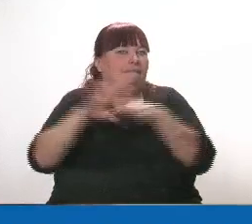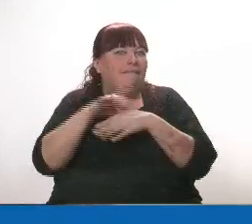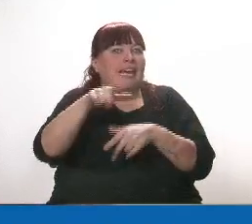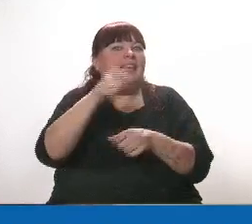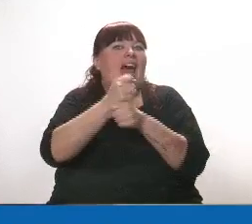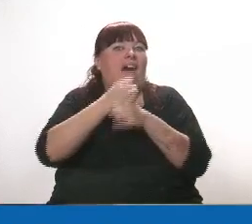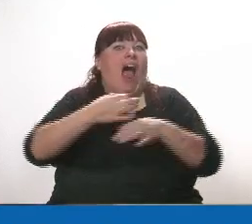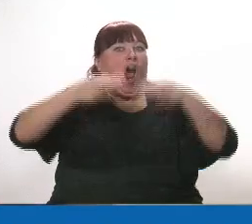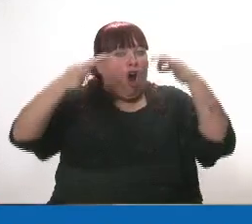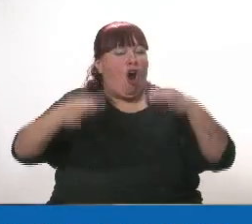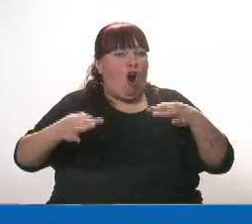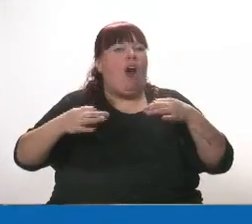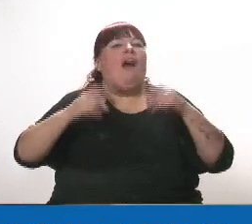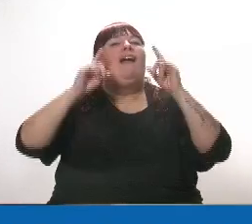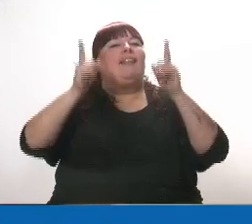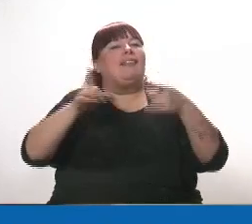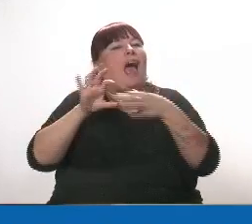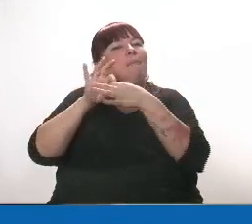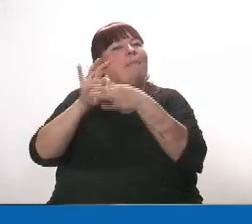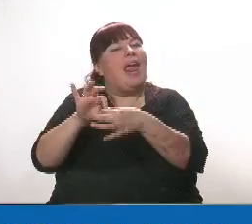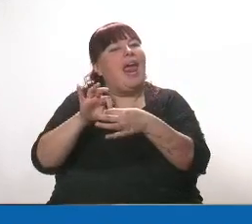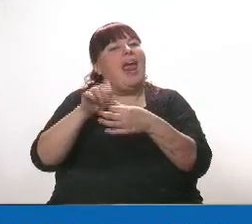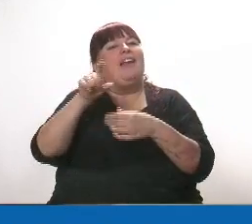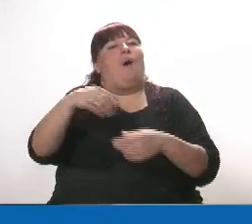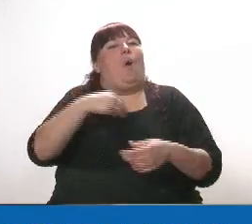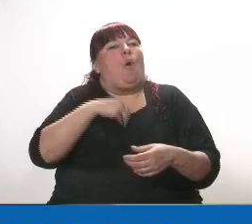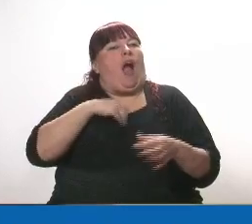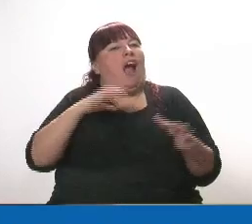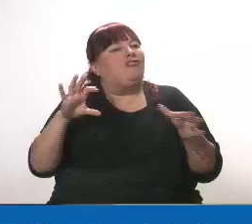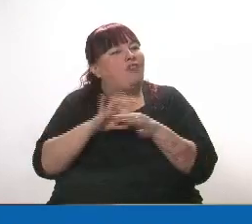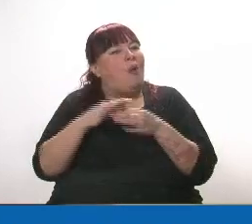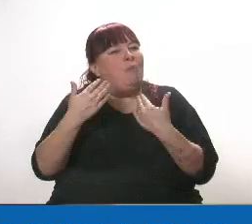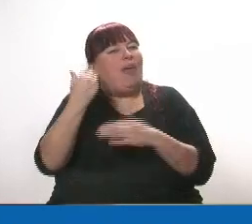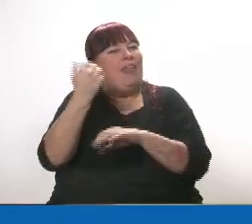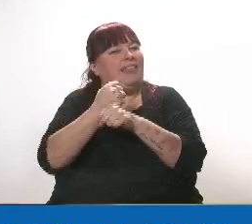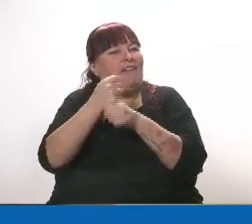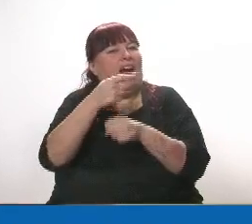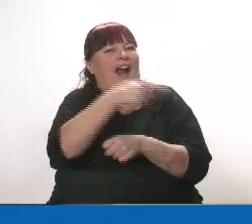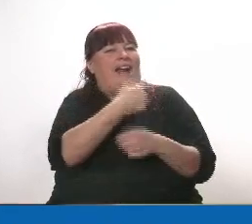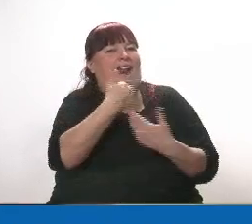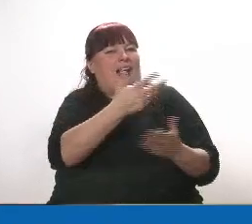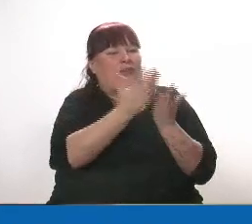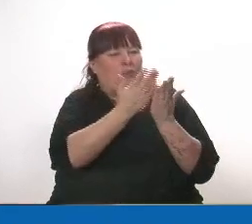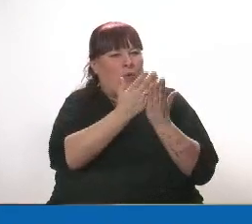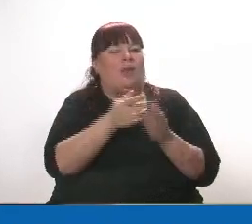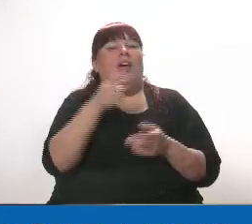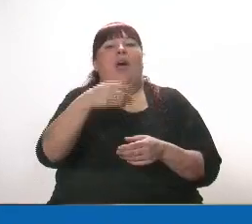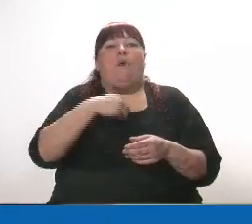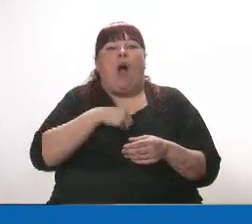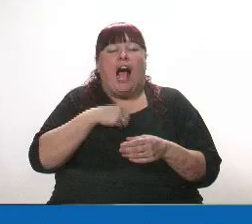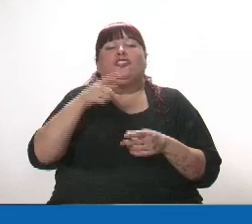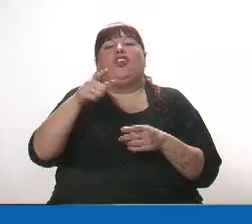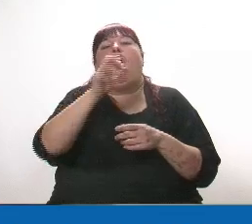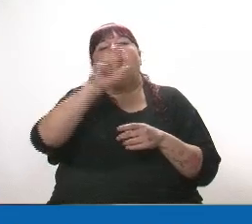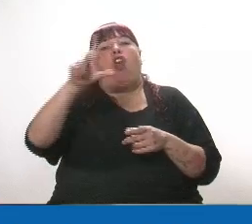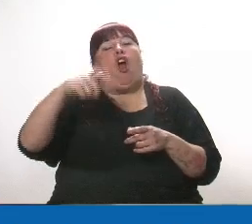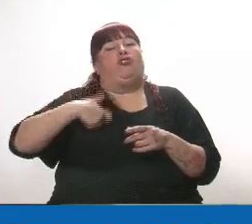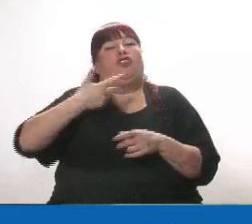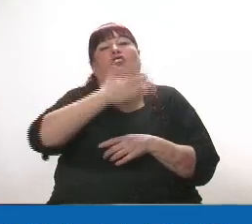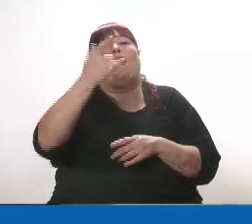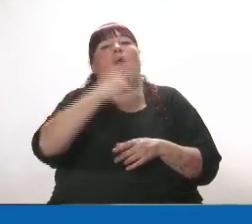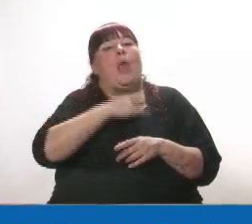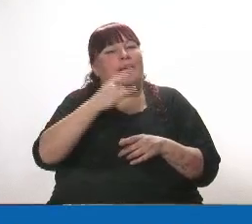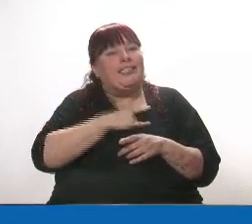trabajo digno también tenga que ver con su vocación y ojalá esa vocación y el rol social de la universidad tenga que